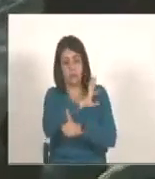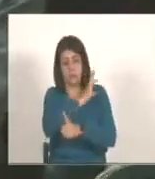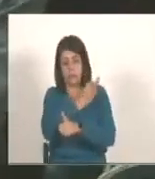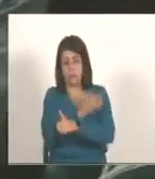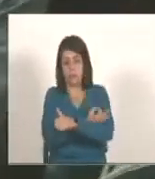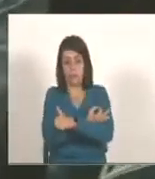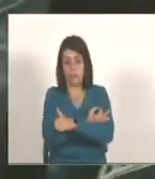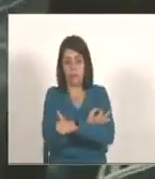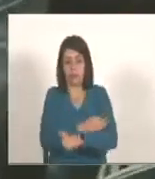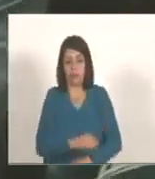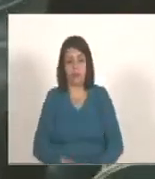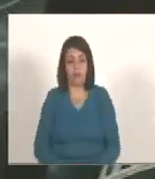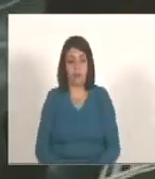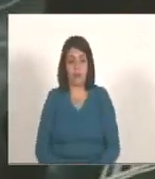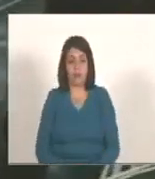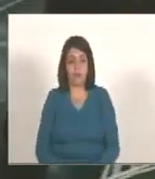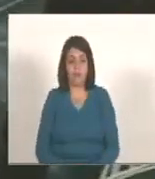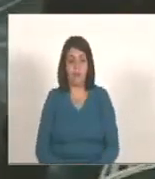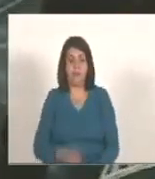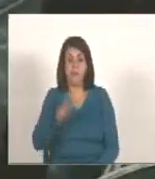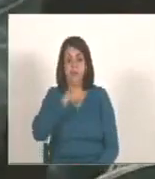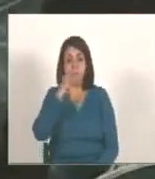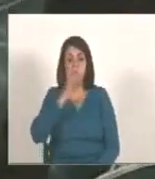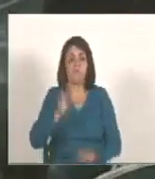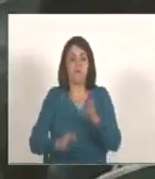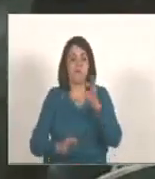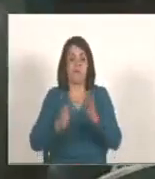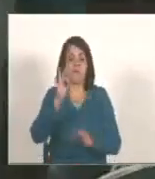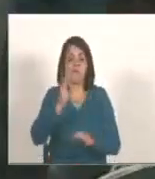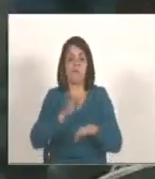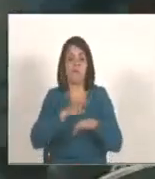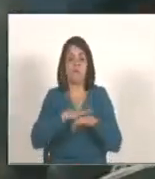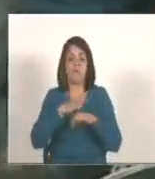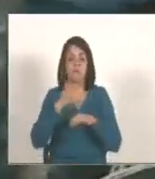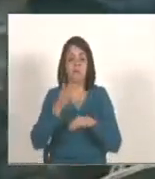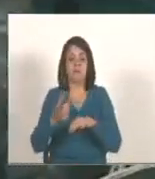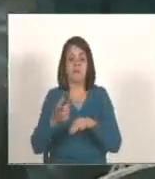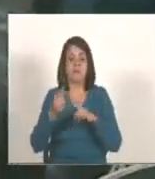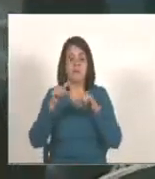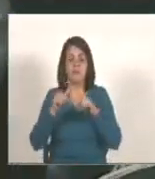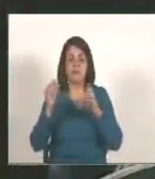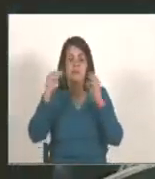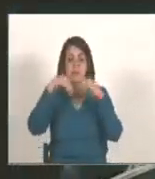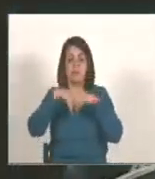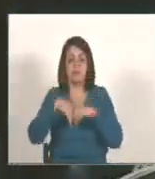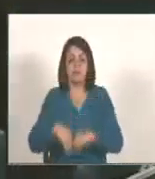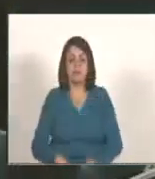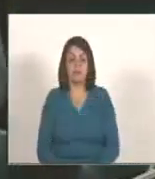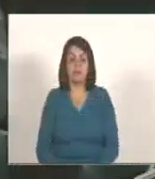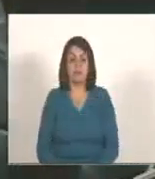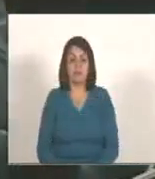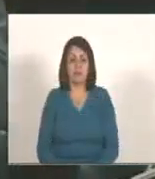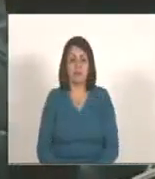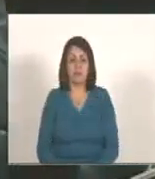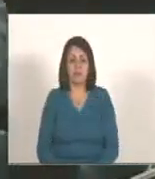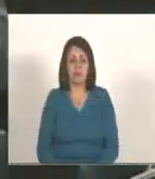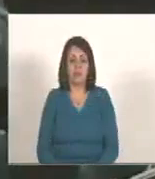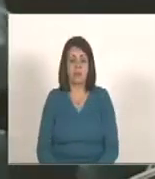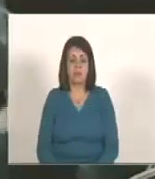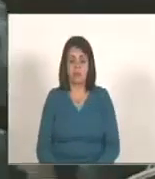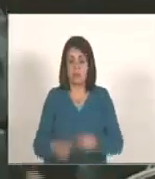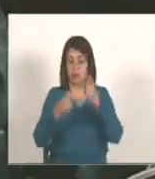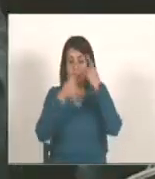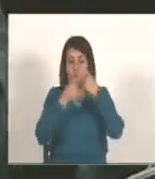fortalecer la seguridad jurídica de este acuerdo. Y